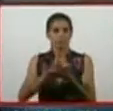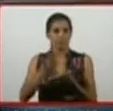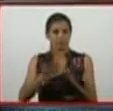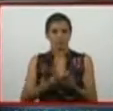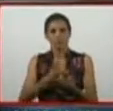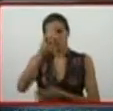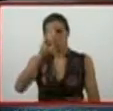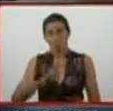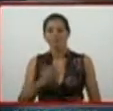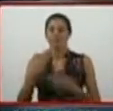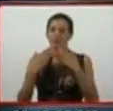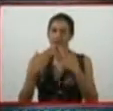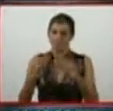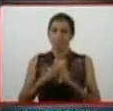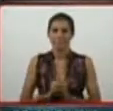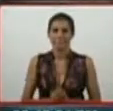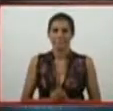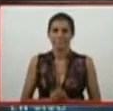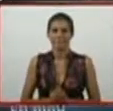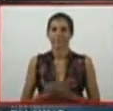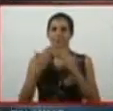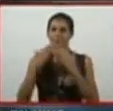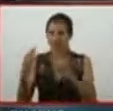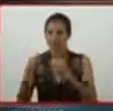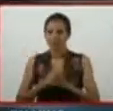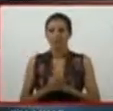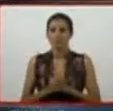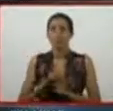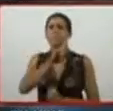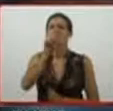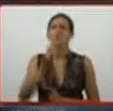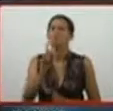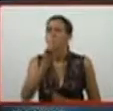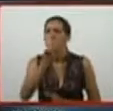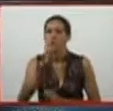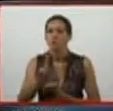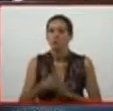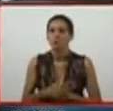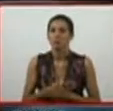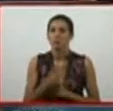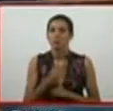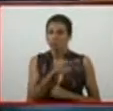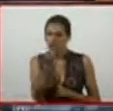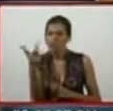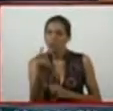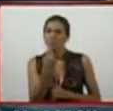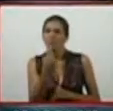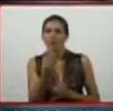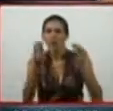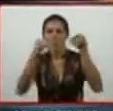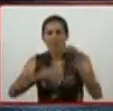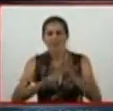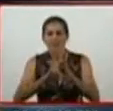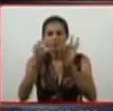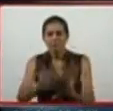y con respeto. Muchas gracias. Muchas gracias. Una pregunta, ¿esto que están planteando va a tener un acuerdo legal